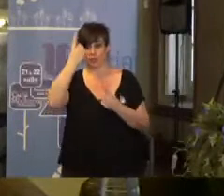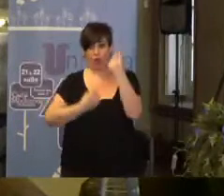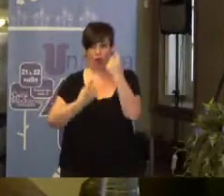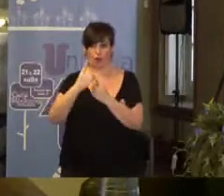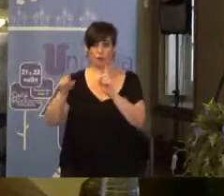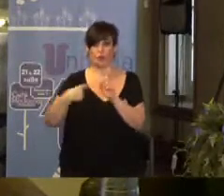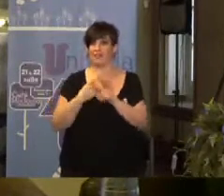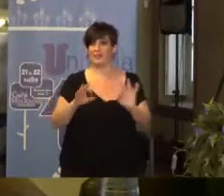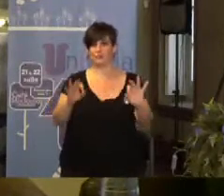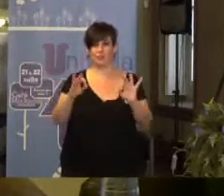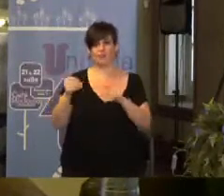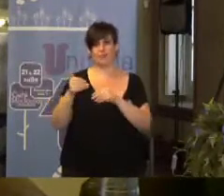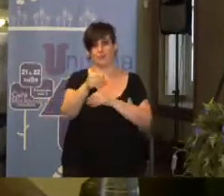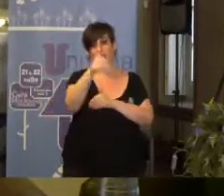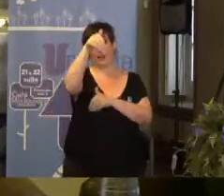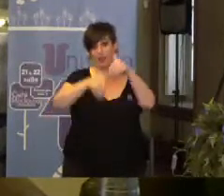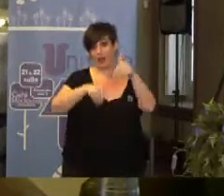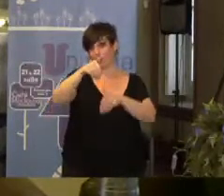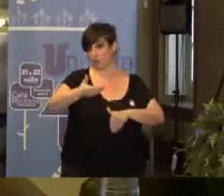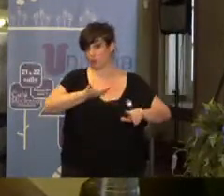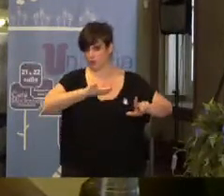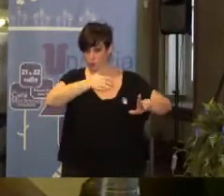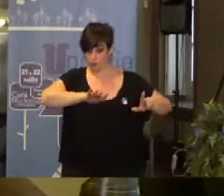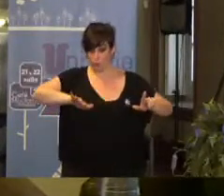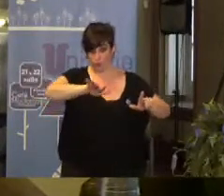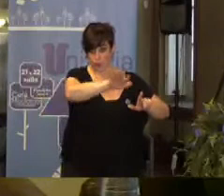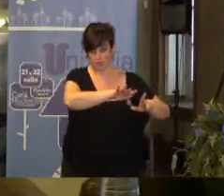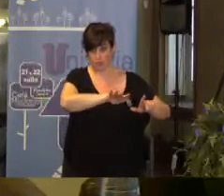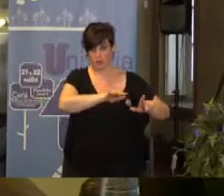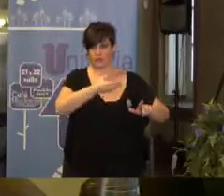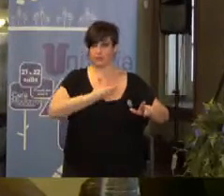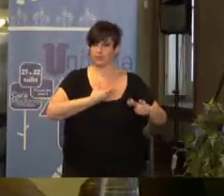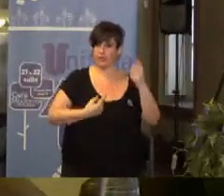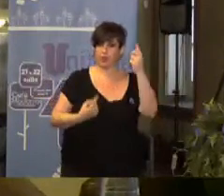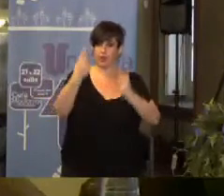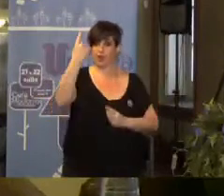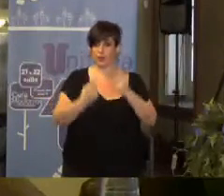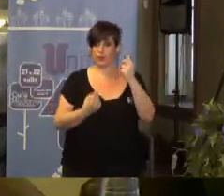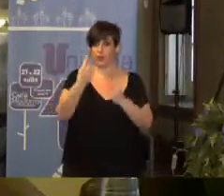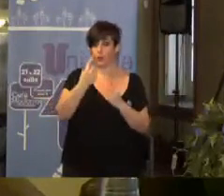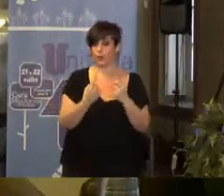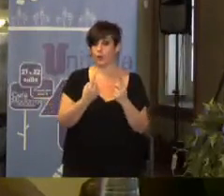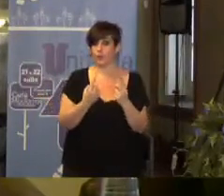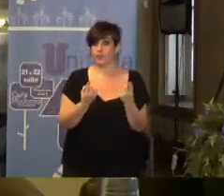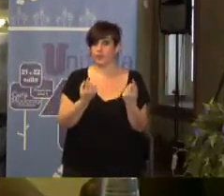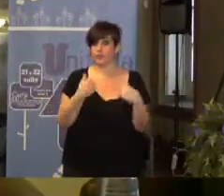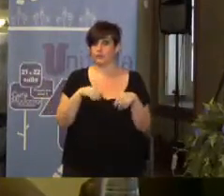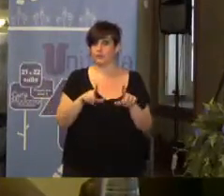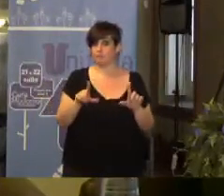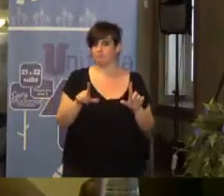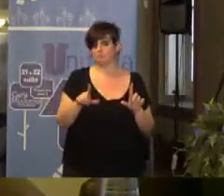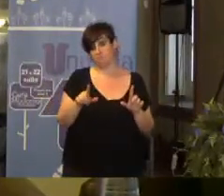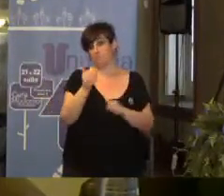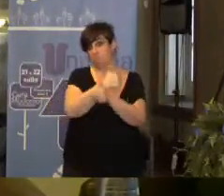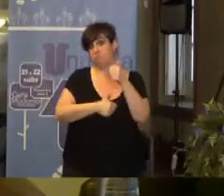eleccións municipais, pois en determinados concellos onde o que prima máis pois son as